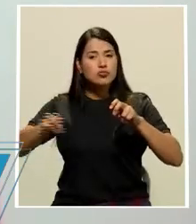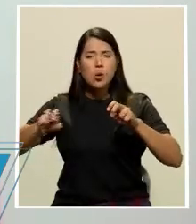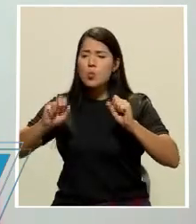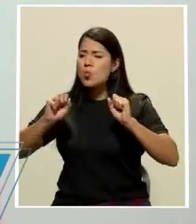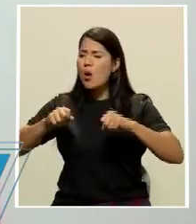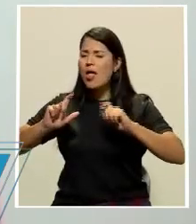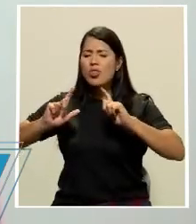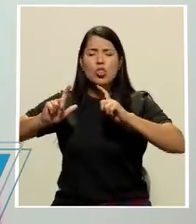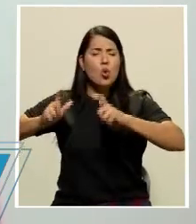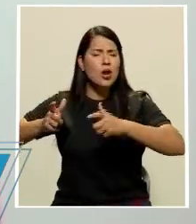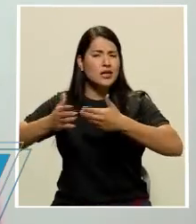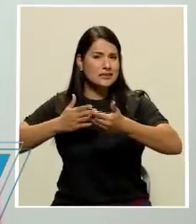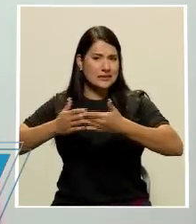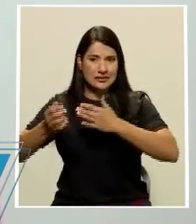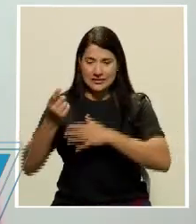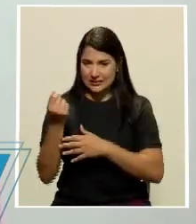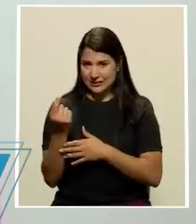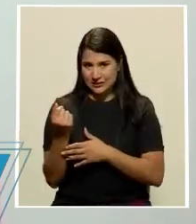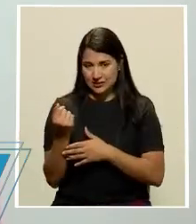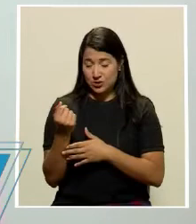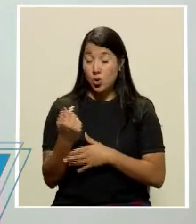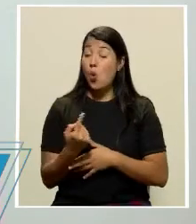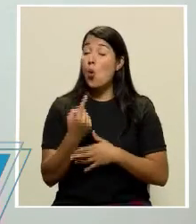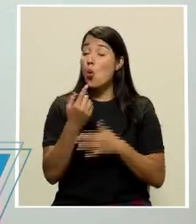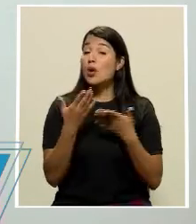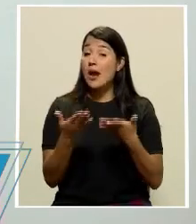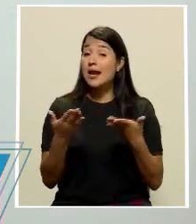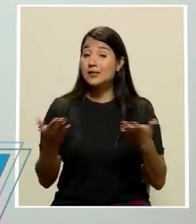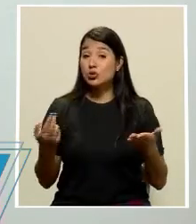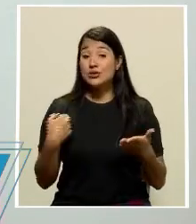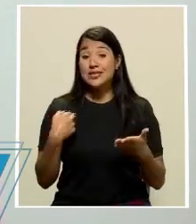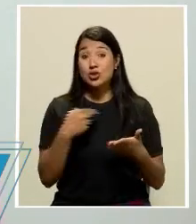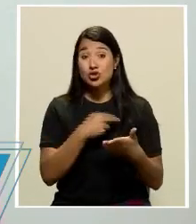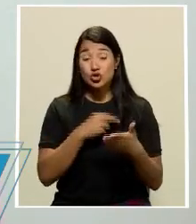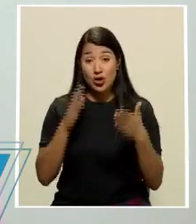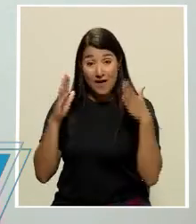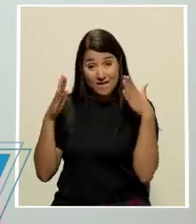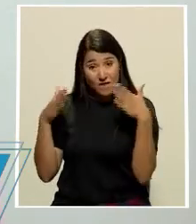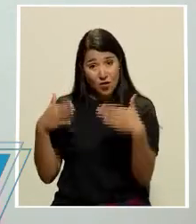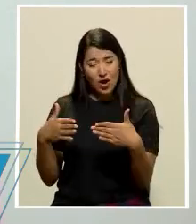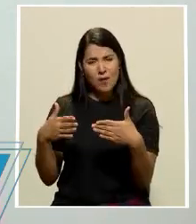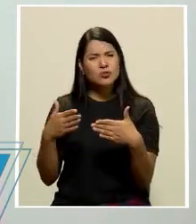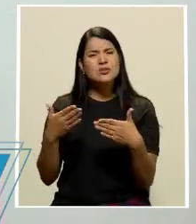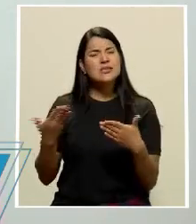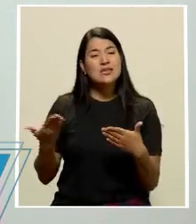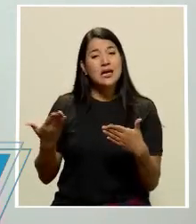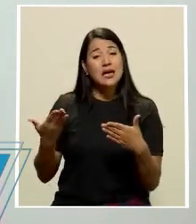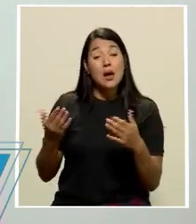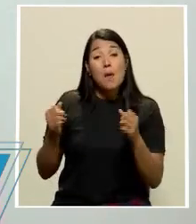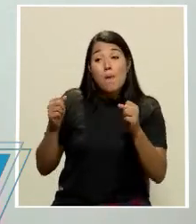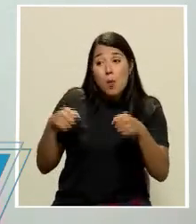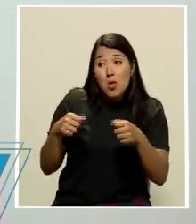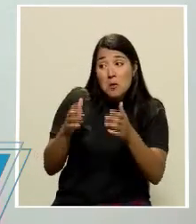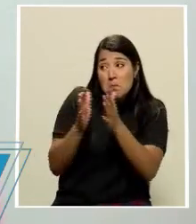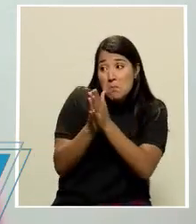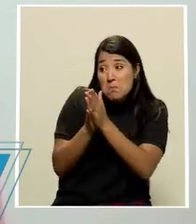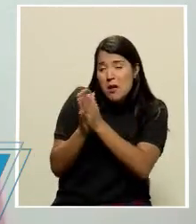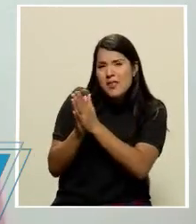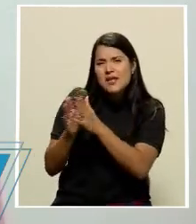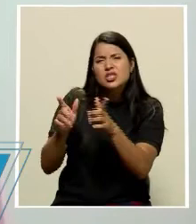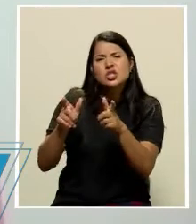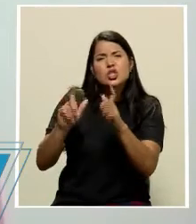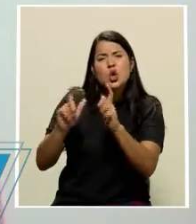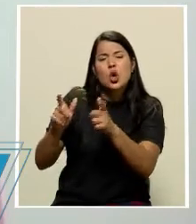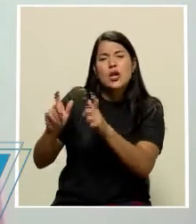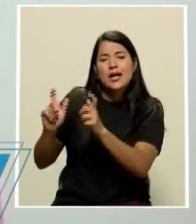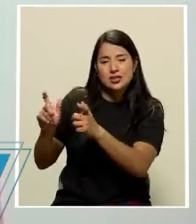que deseen. Una de las cosas en las cuales nos enfocamos es en solicitar estas donaciones más